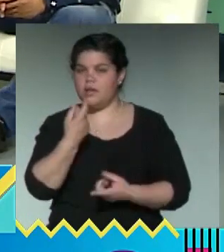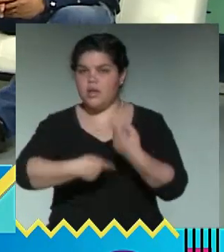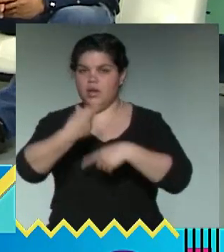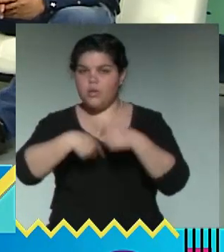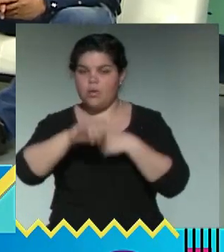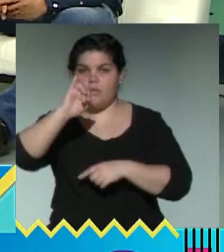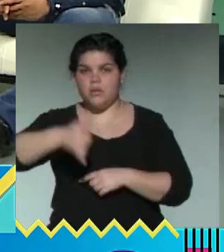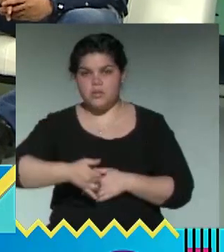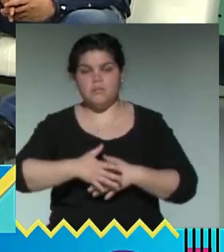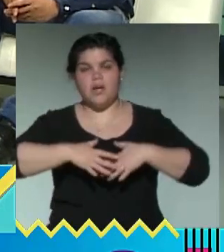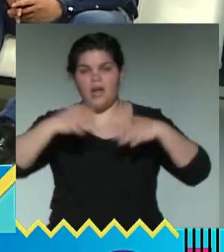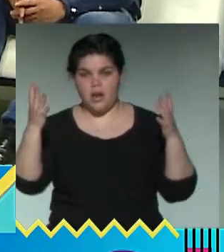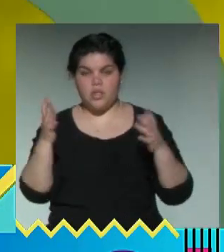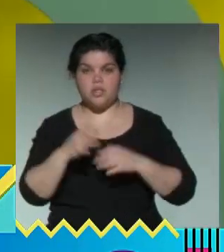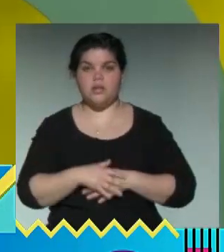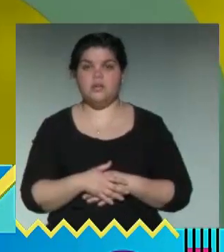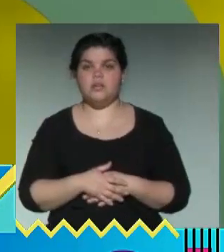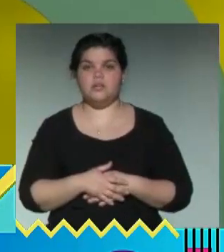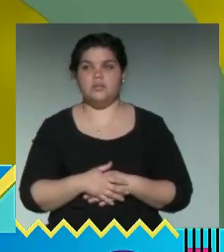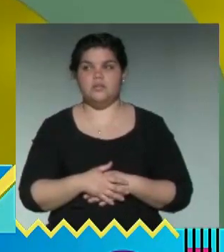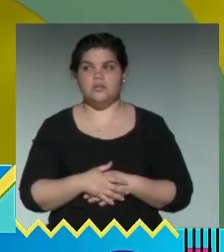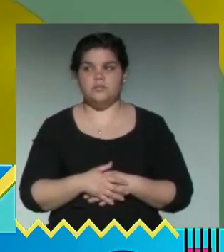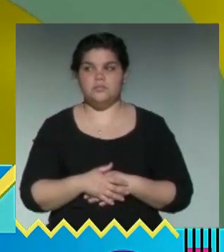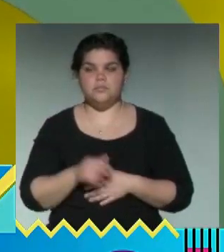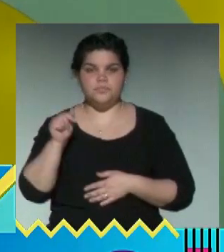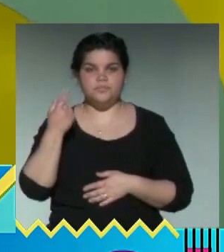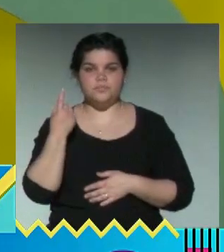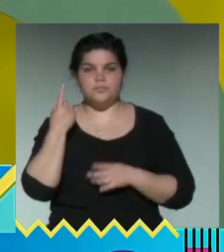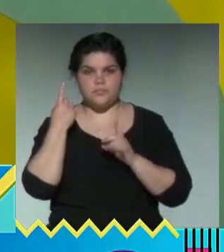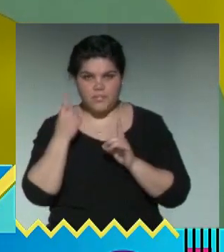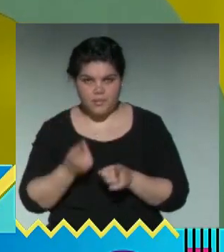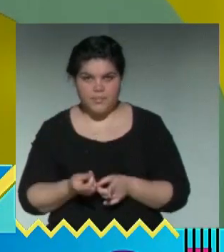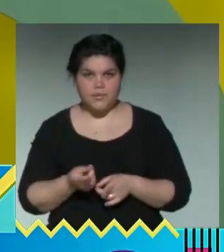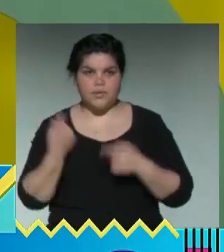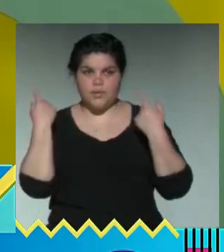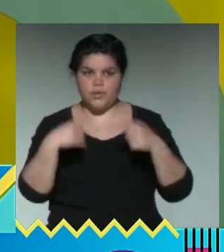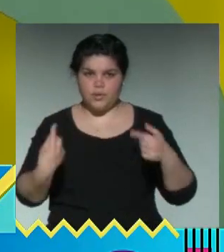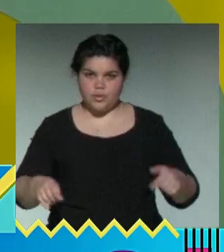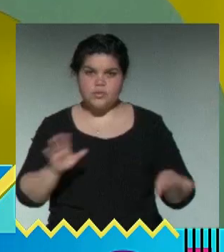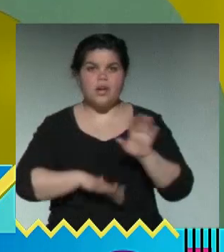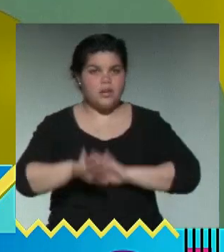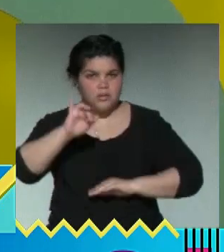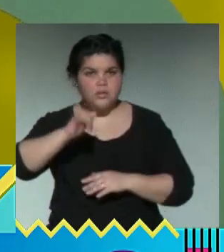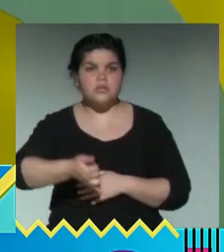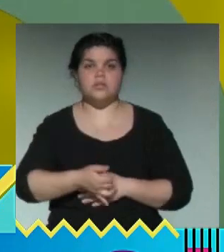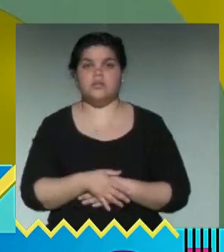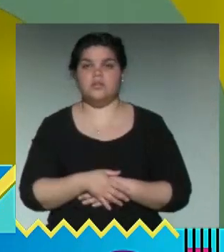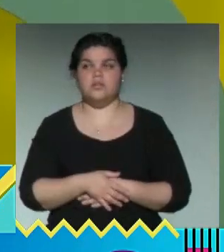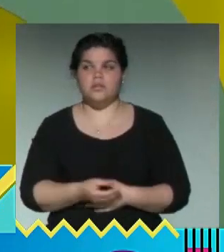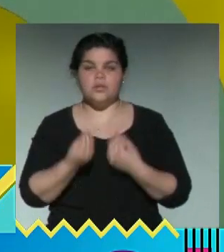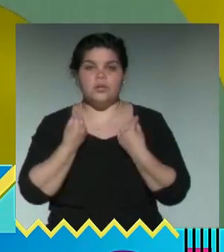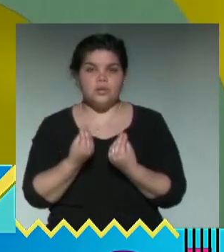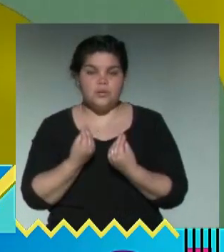gran escala, o sea, podemos pensar en grandes plantas, pero hay mucho que se puede hacer y es muy eficiente hacerlo a pequeña escala, hacerlo a